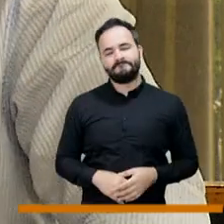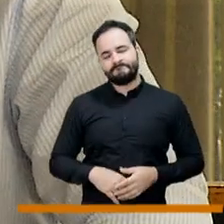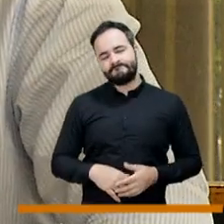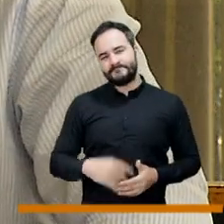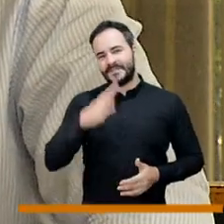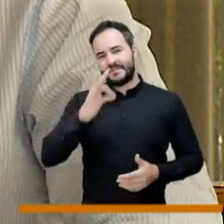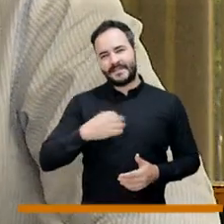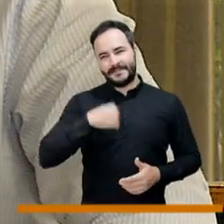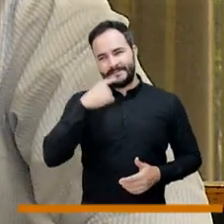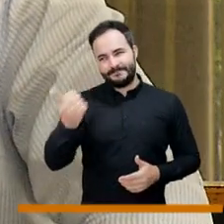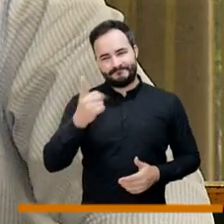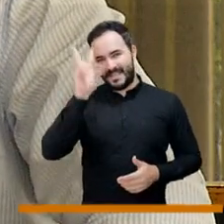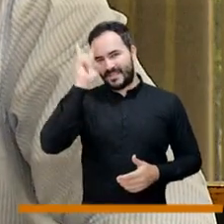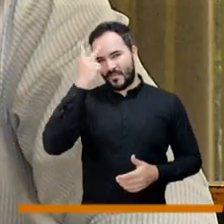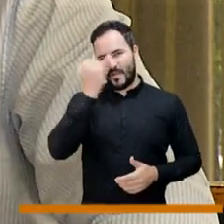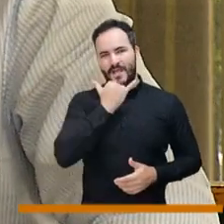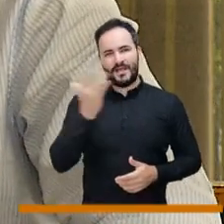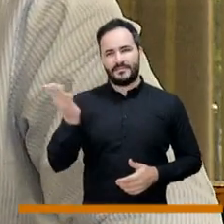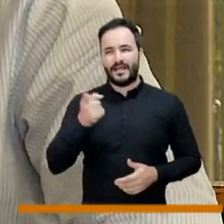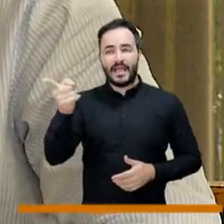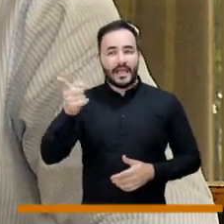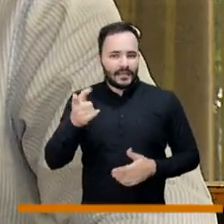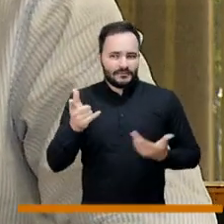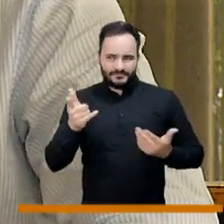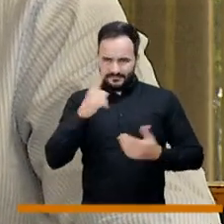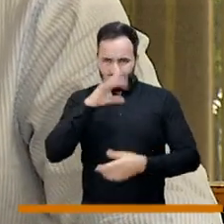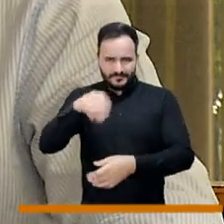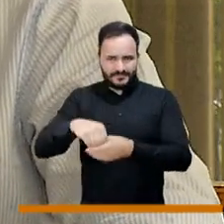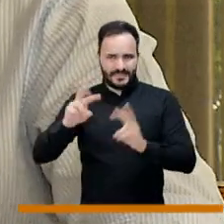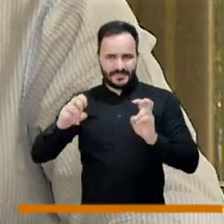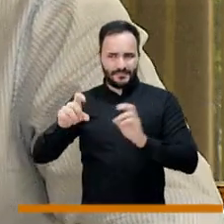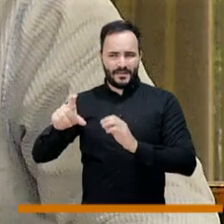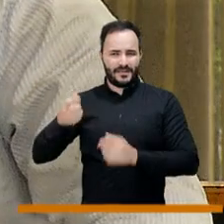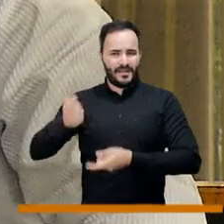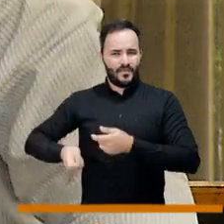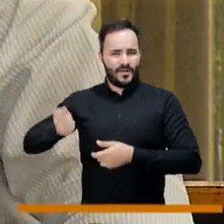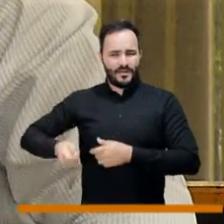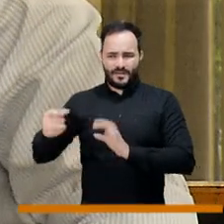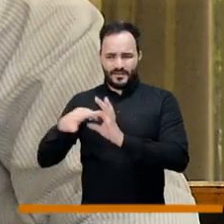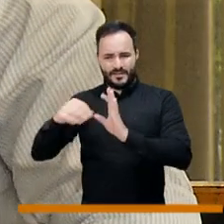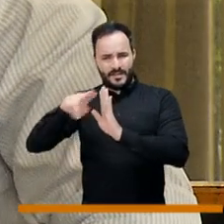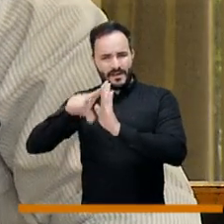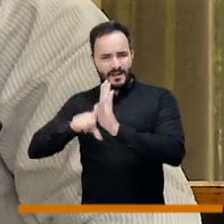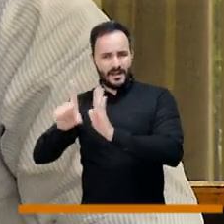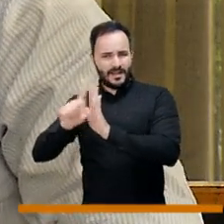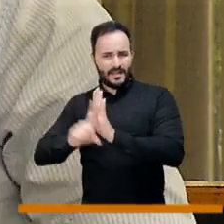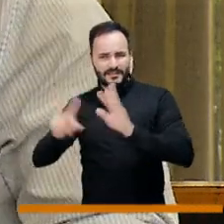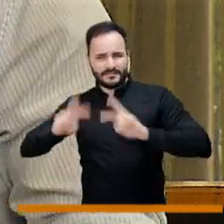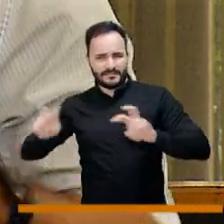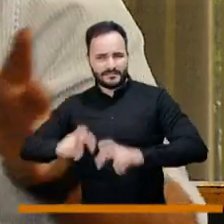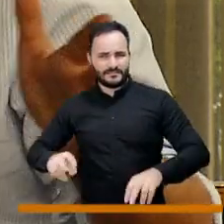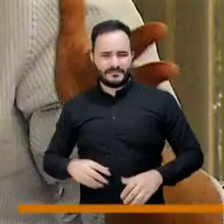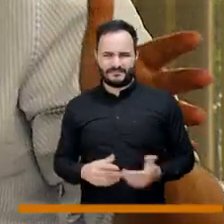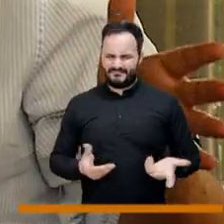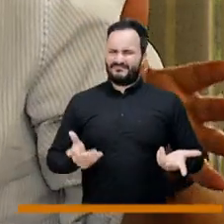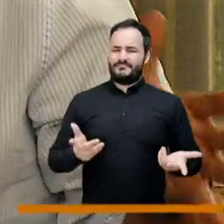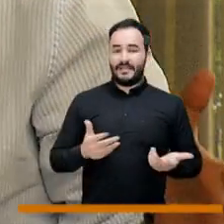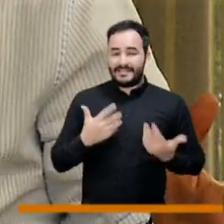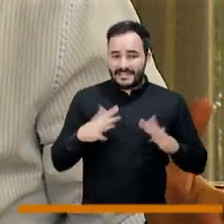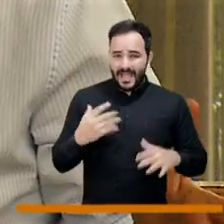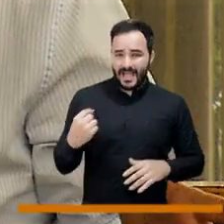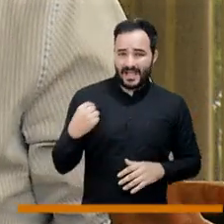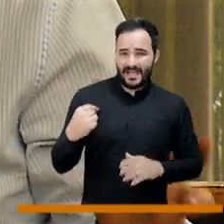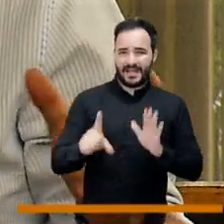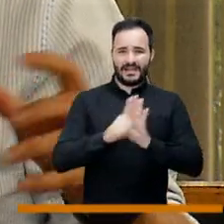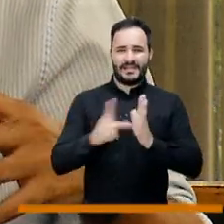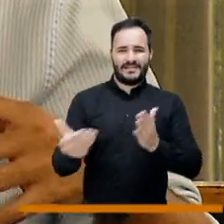equivoca fuertemente el presidente del Consejo de Medellín. Primero, porque se mete en temas jurídicos. ¿Quién dijo que hubo fallas en el proceso? Acaba de